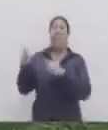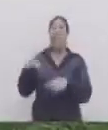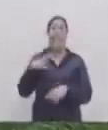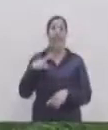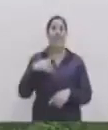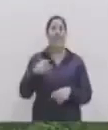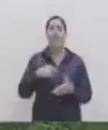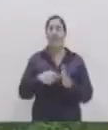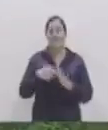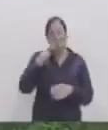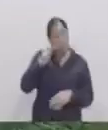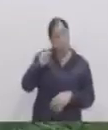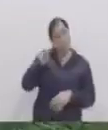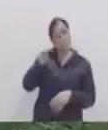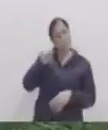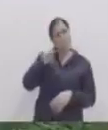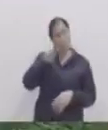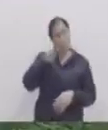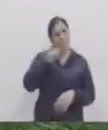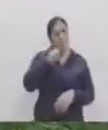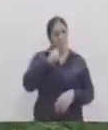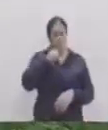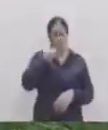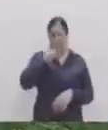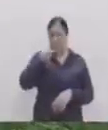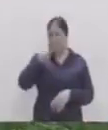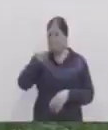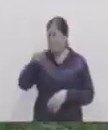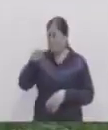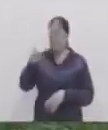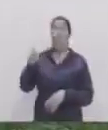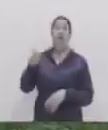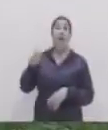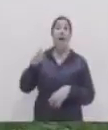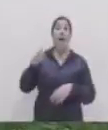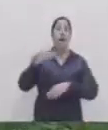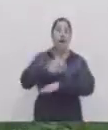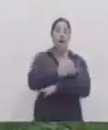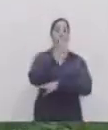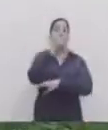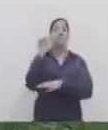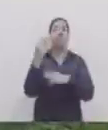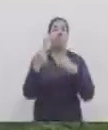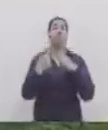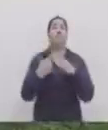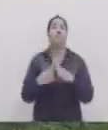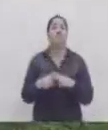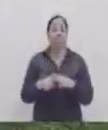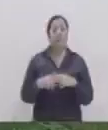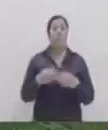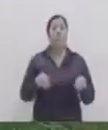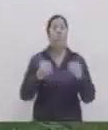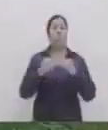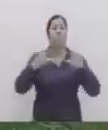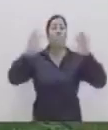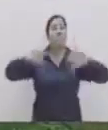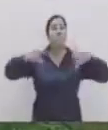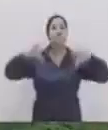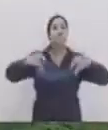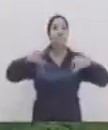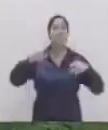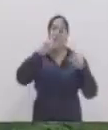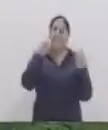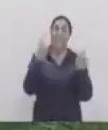es porque pronto llegará el invierno o porque va a haber el aumento de las lluvias también en esa época.